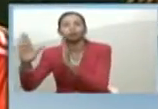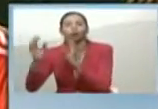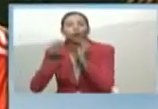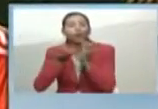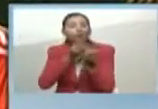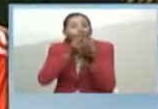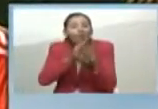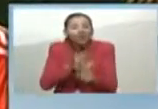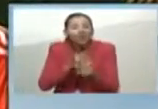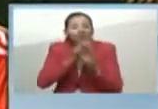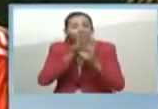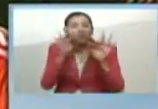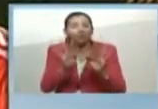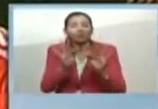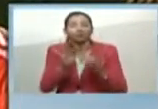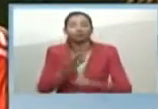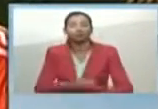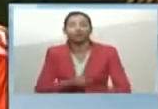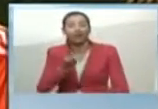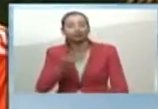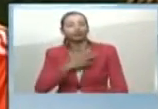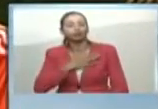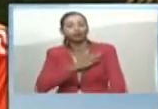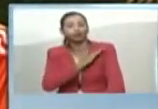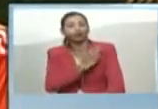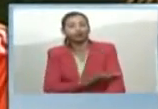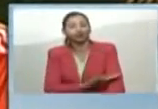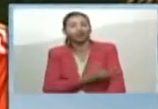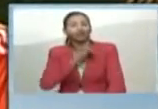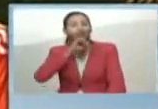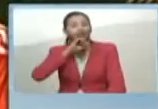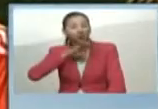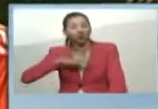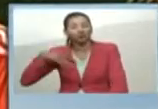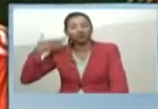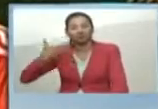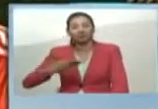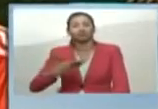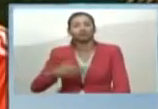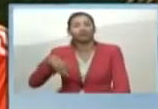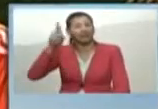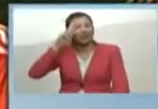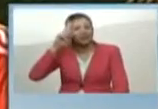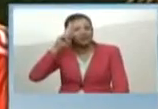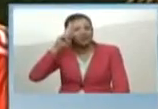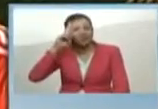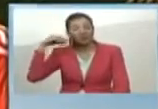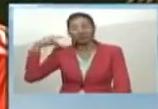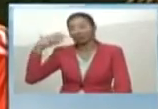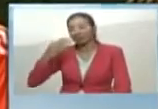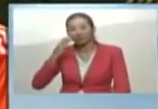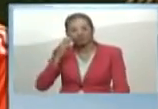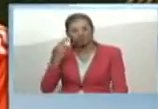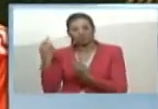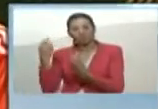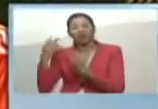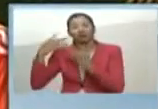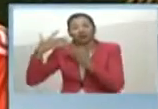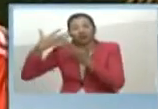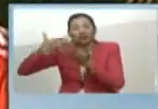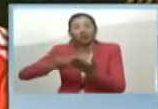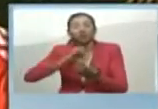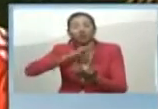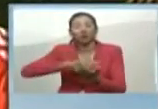Y la gran fuerza nuestra es esa, la fuerza histórica, la fuerza moral. Tenemos la razón histórica, la razón moral. Por